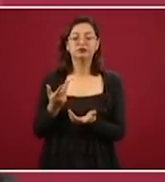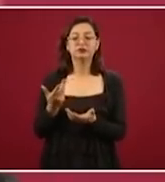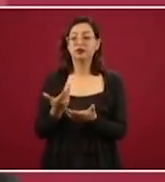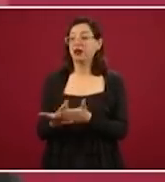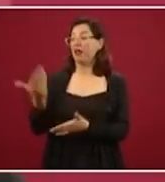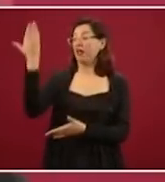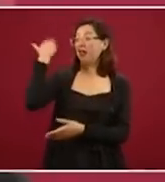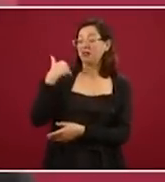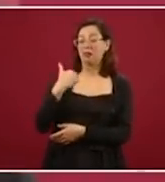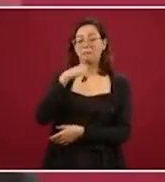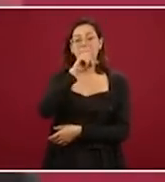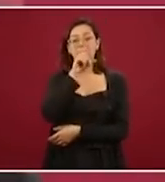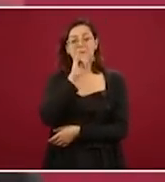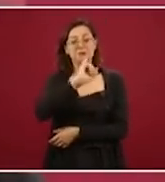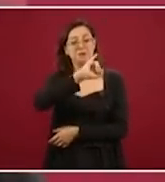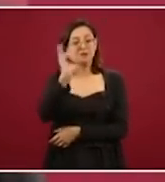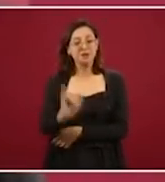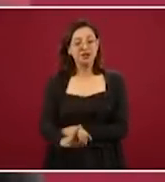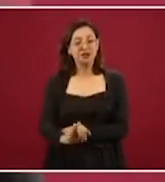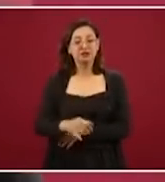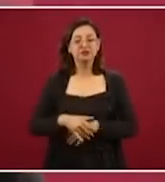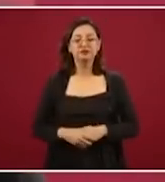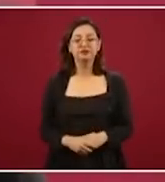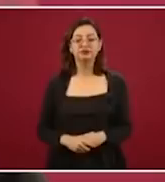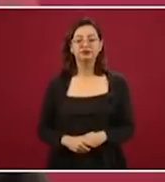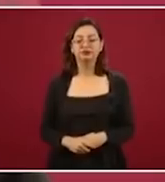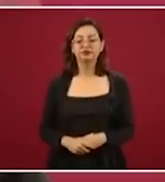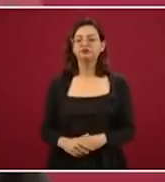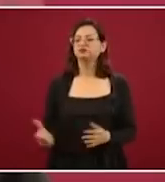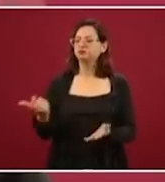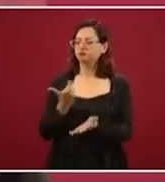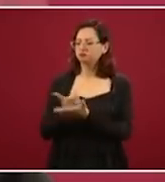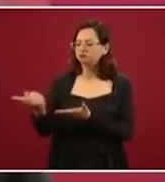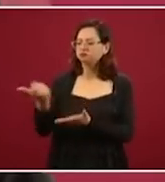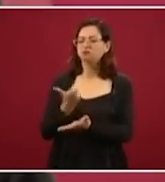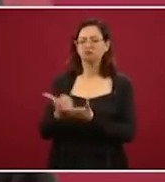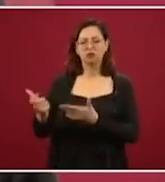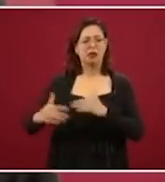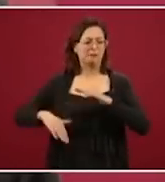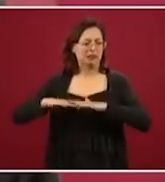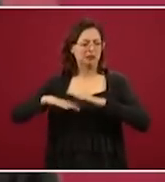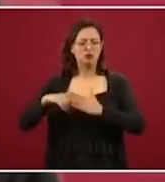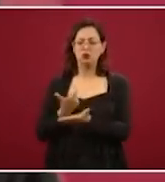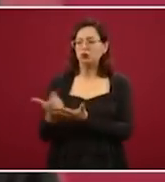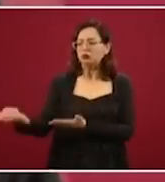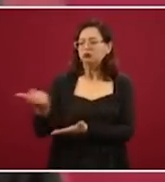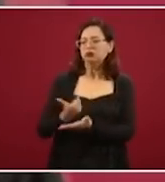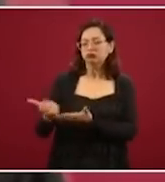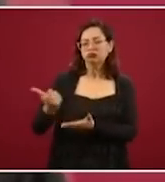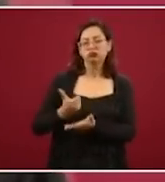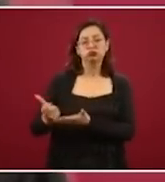se había visto. Están ganando un salario mínimo mientras se capacitan.